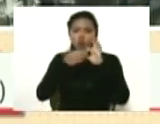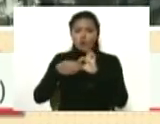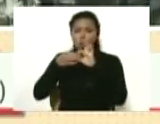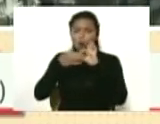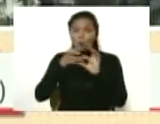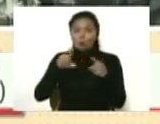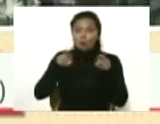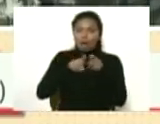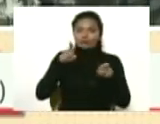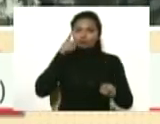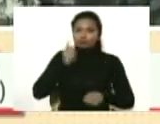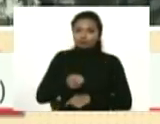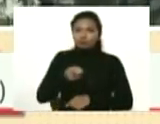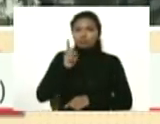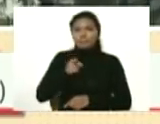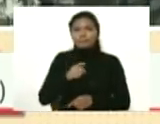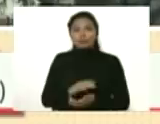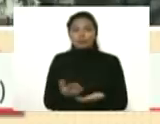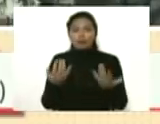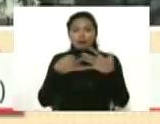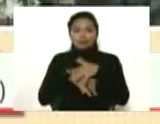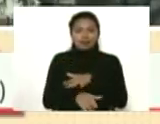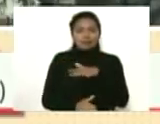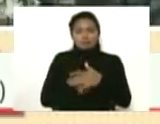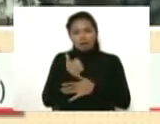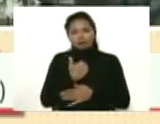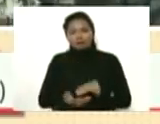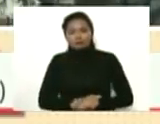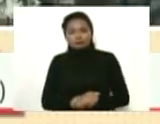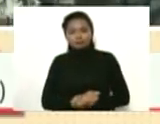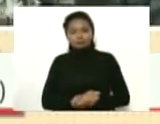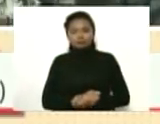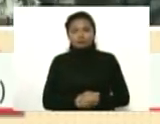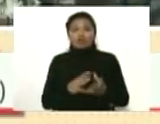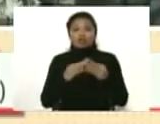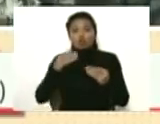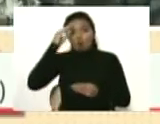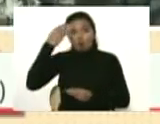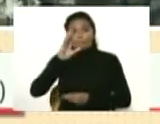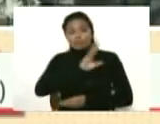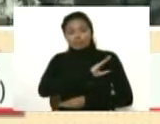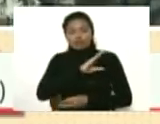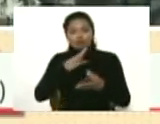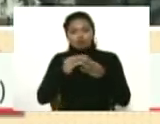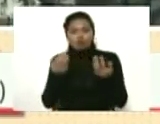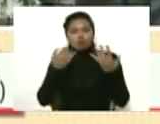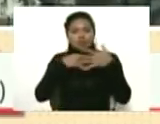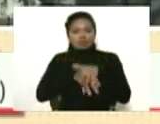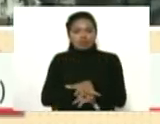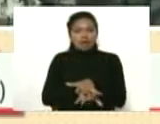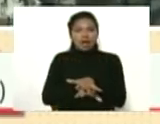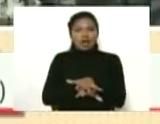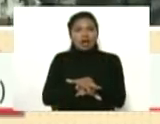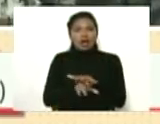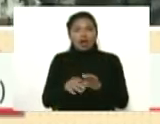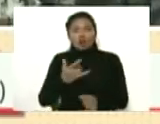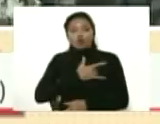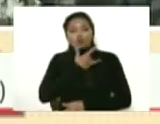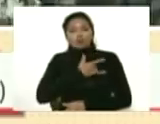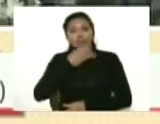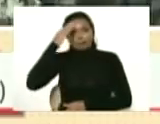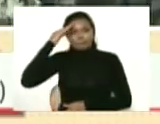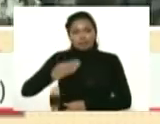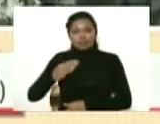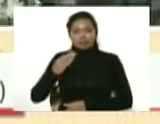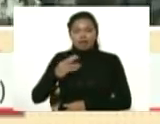Igualmente ordeno, fíjate, vamos a integrar a todos los milicianos y milicianas a la Universidad